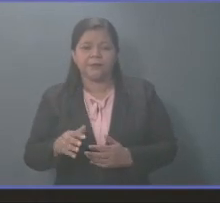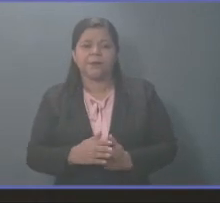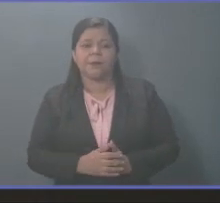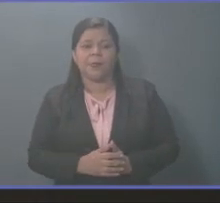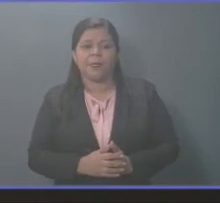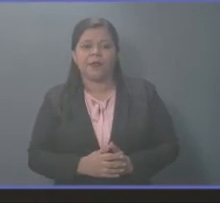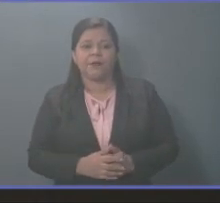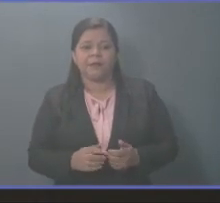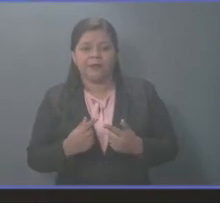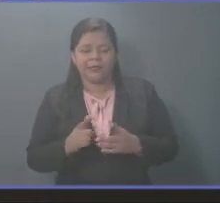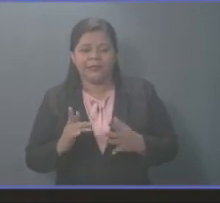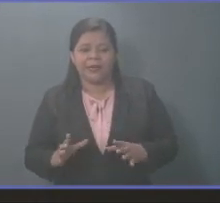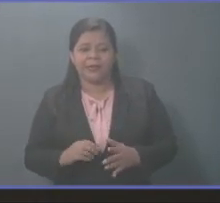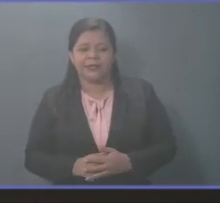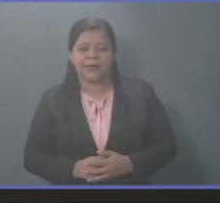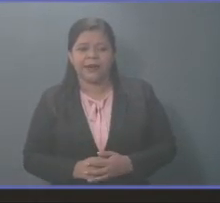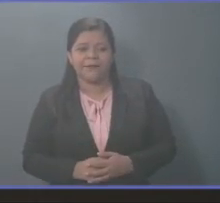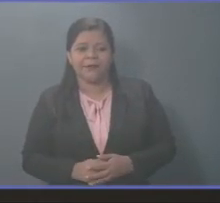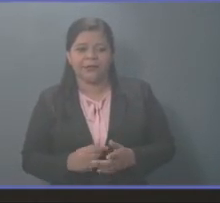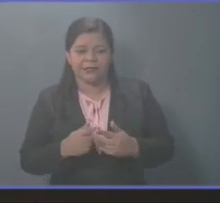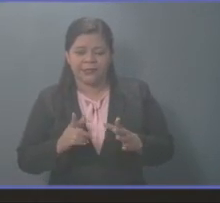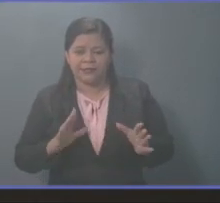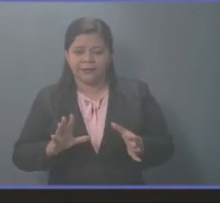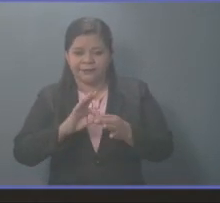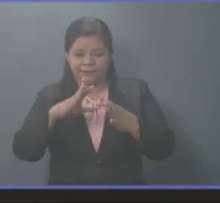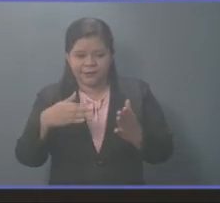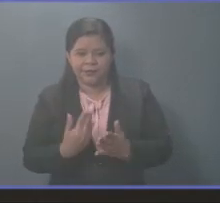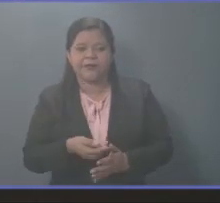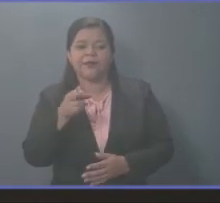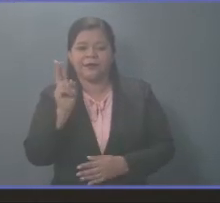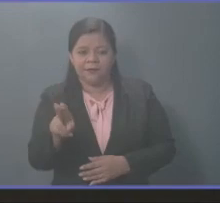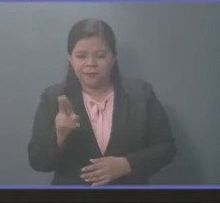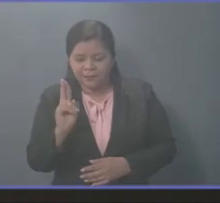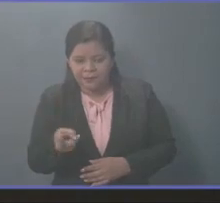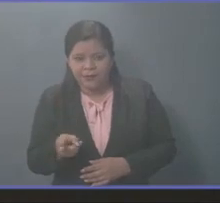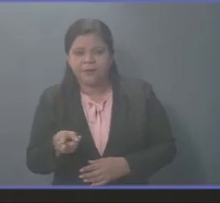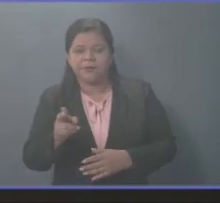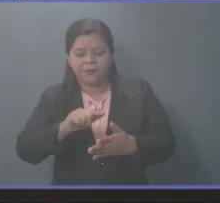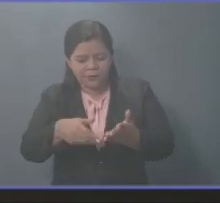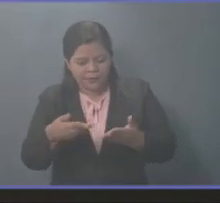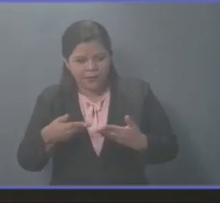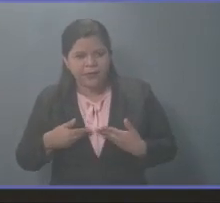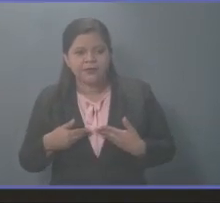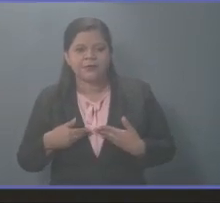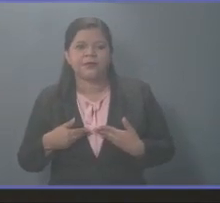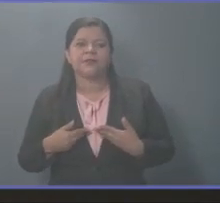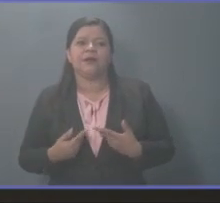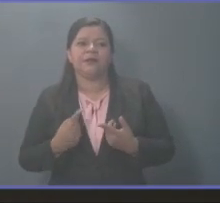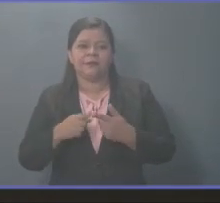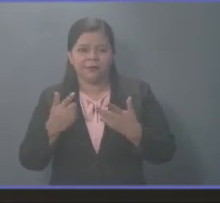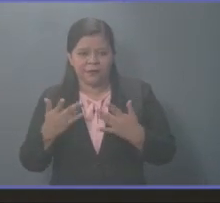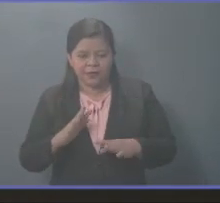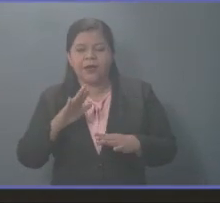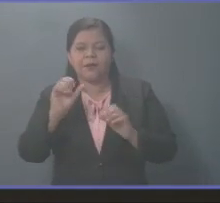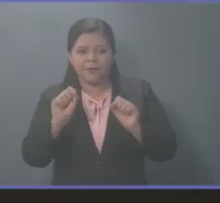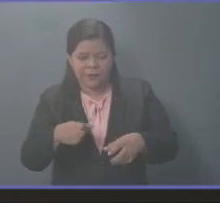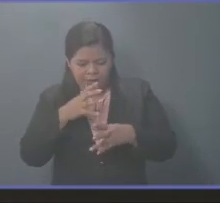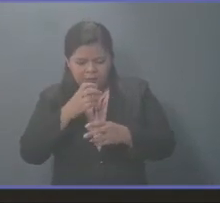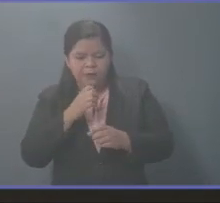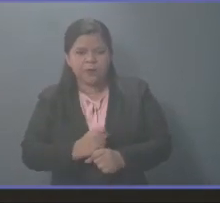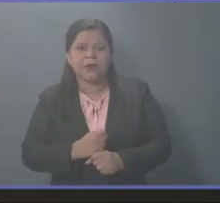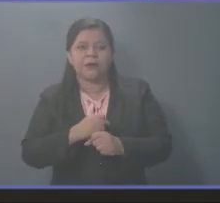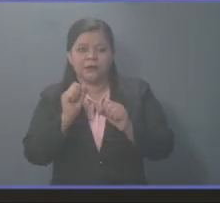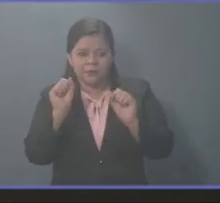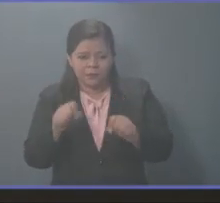Es decir, debe de cubrirle los mismos derechos y libertades y debe asegurarle que va a